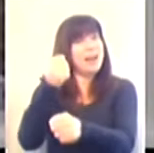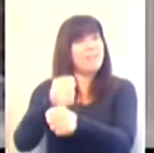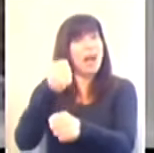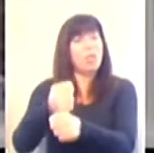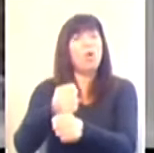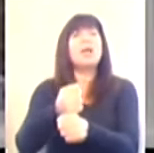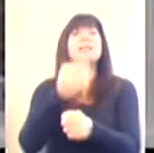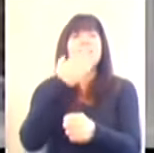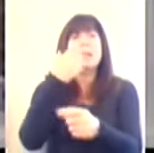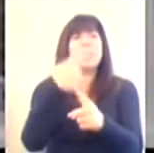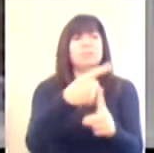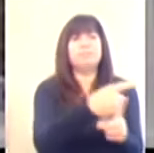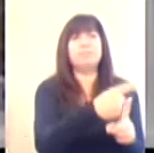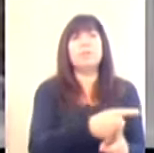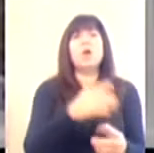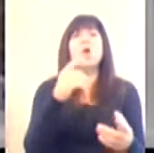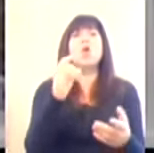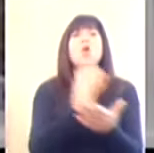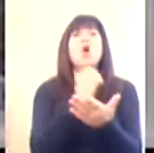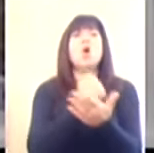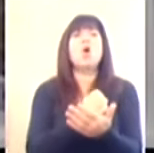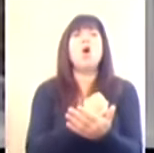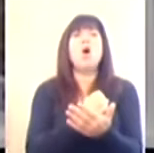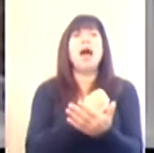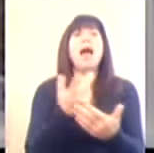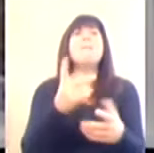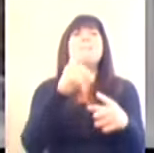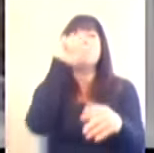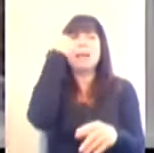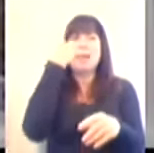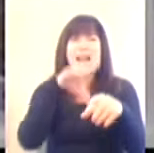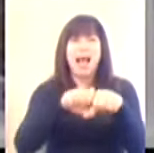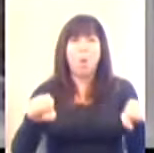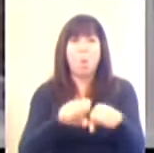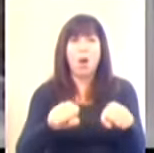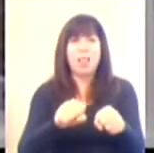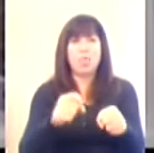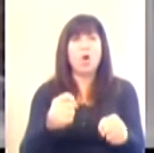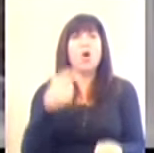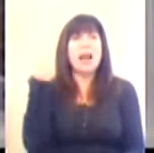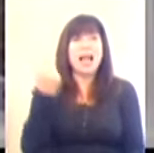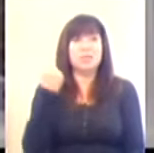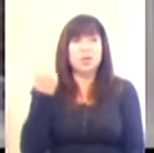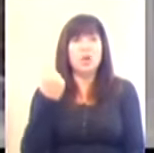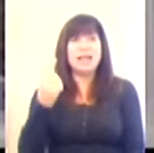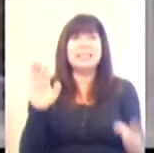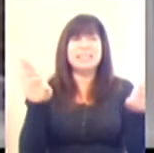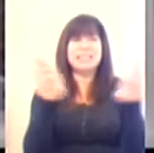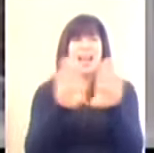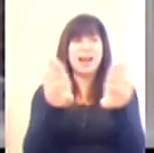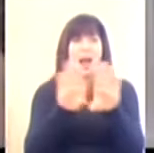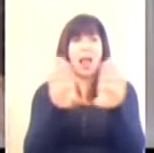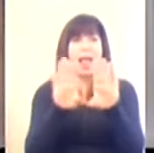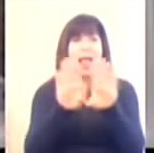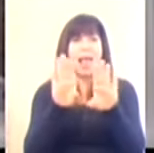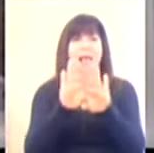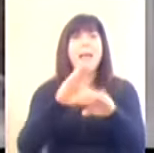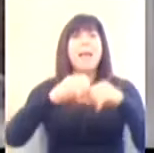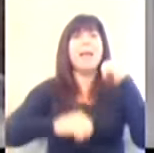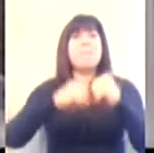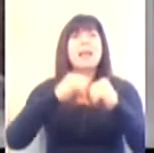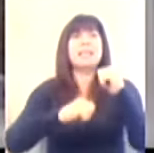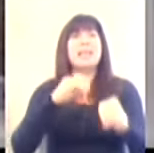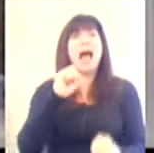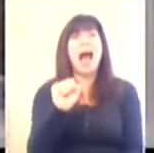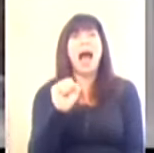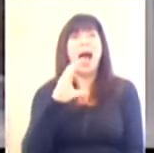otros, se logró alcanzar el primer gran acuerdo nacional de cierre de las centrales a carbón en Chile. Justamente en el